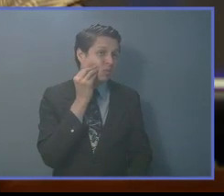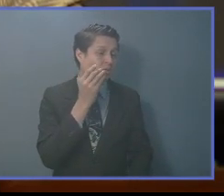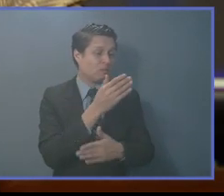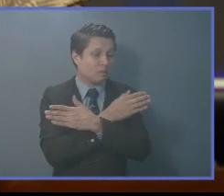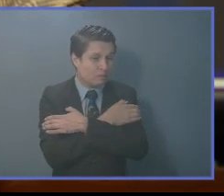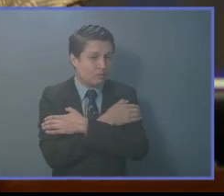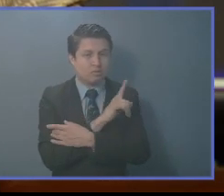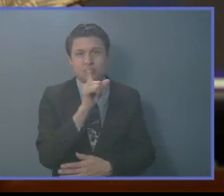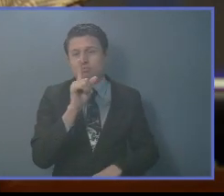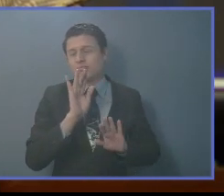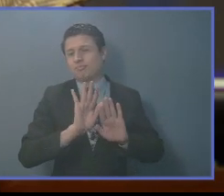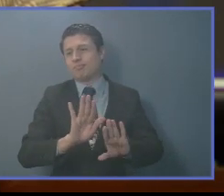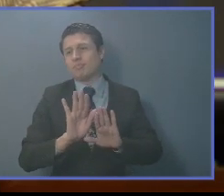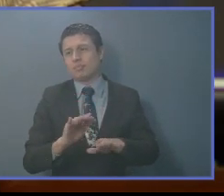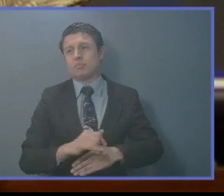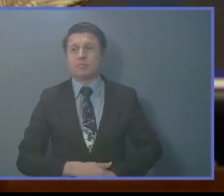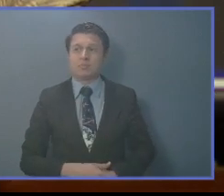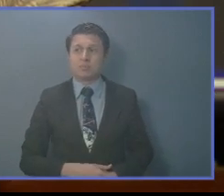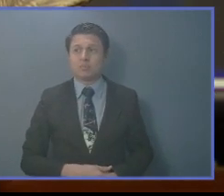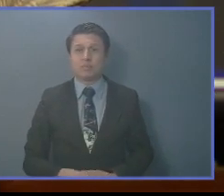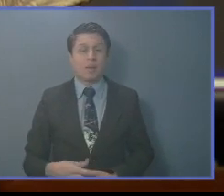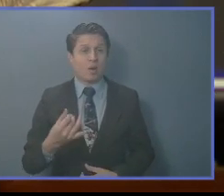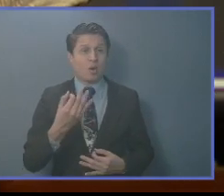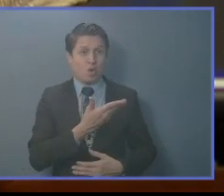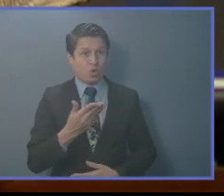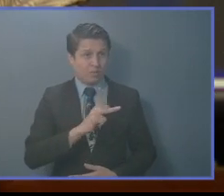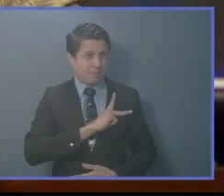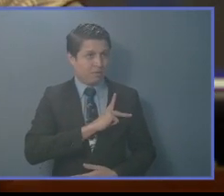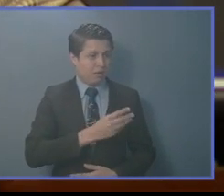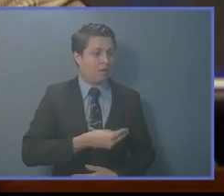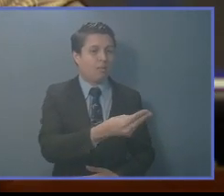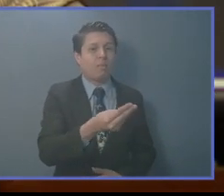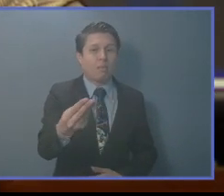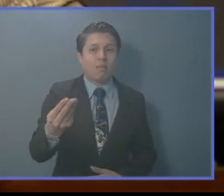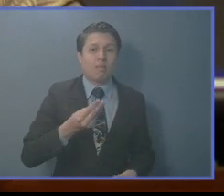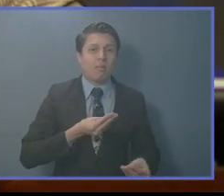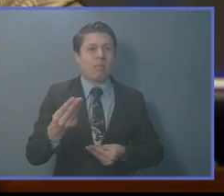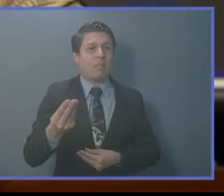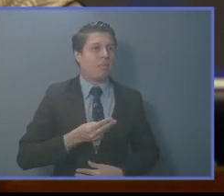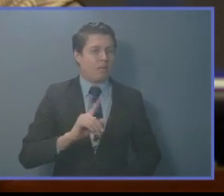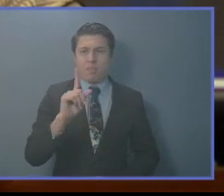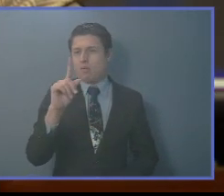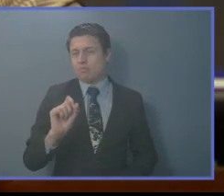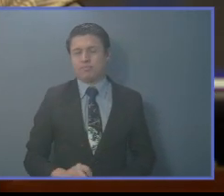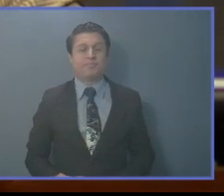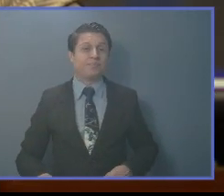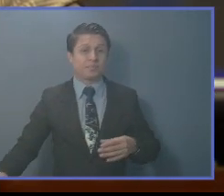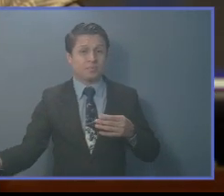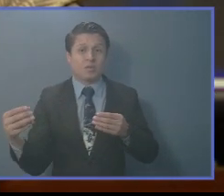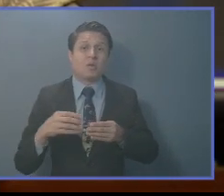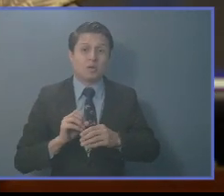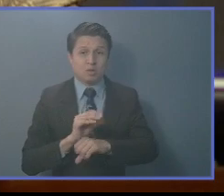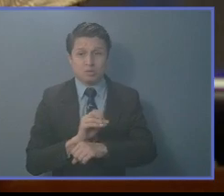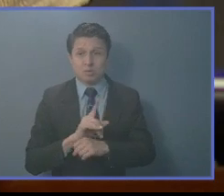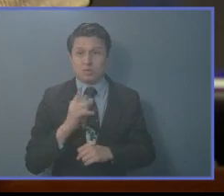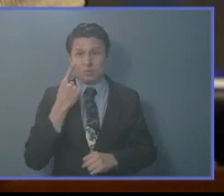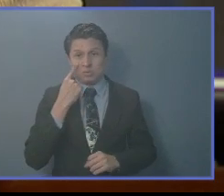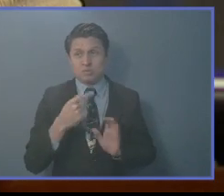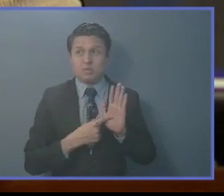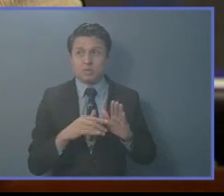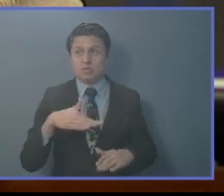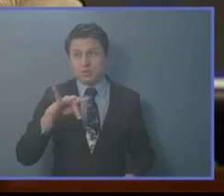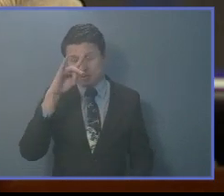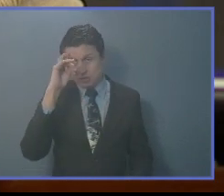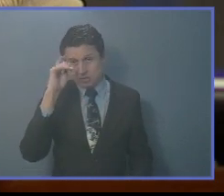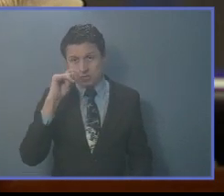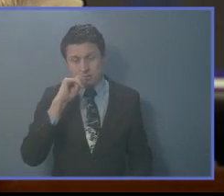contacto físico. 8. No prestar artículos personales. 9. Recomendar a los trabajadores que no deben presentarse en los lugares de